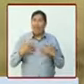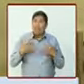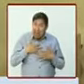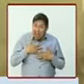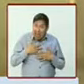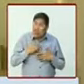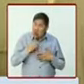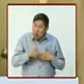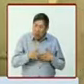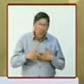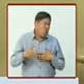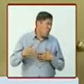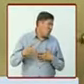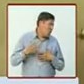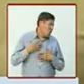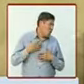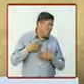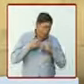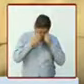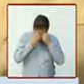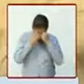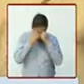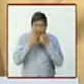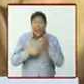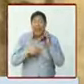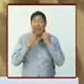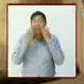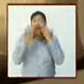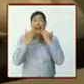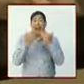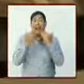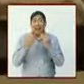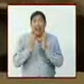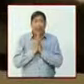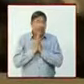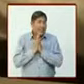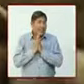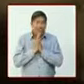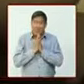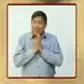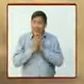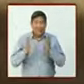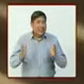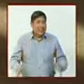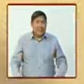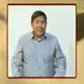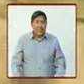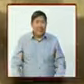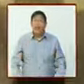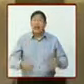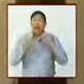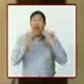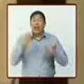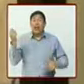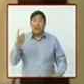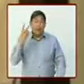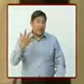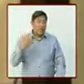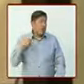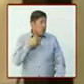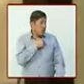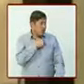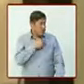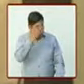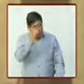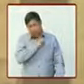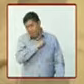y contento. No sé qué decir realmente. Nada, pero tiene que agradecer al canal. Nosotros lo hacemos